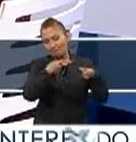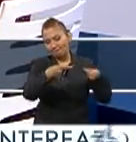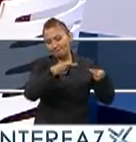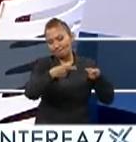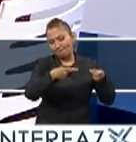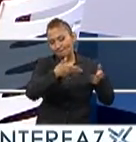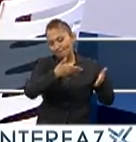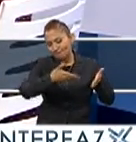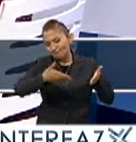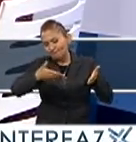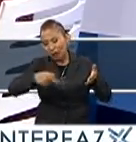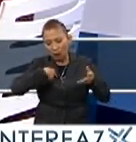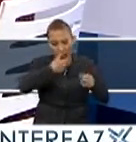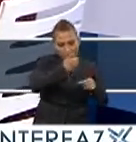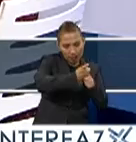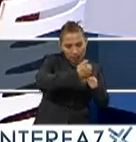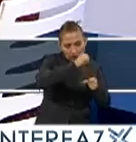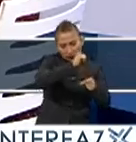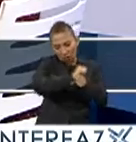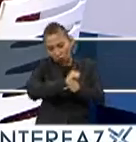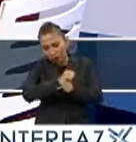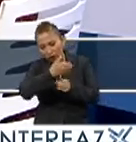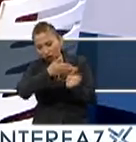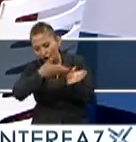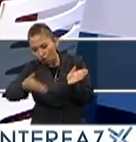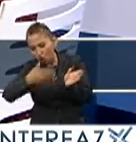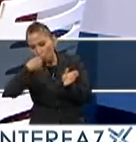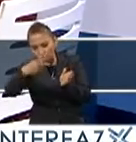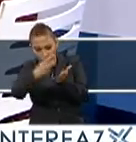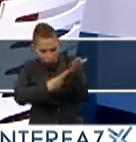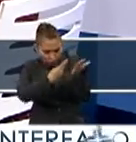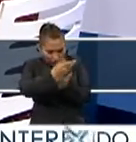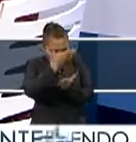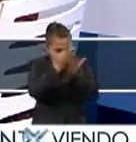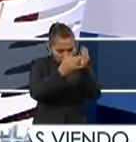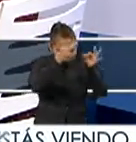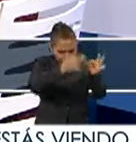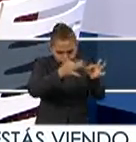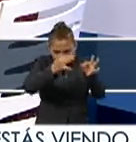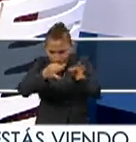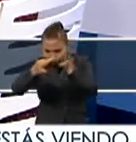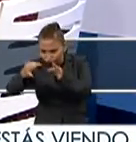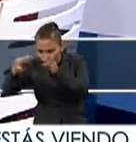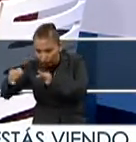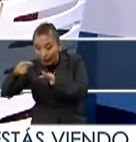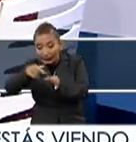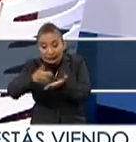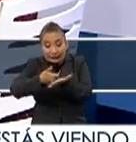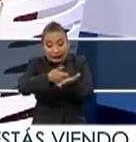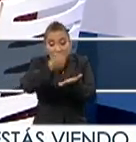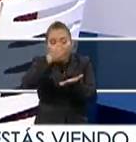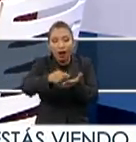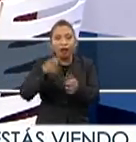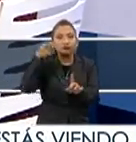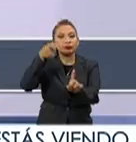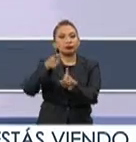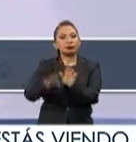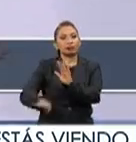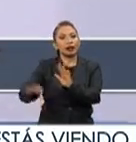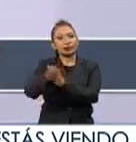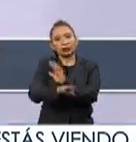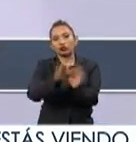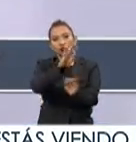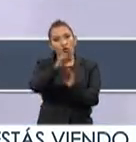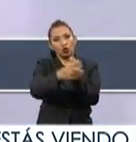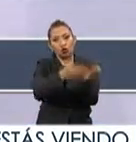planeación. Desde la primaria, secundaria, todos los planes de estudios muy bien desarrollados, pero este elemento pues es finalmente fundamental, ¿no?